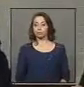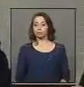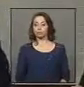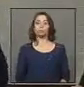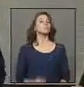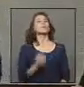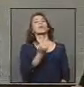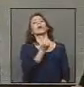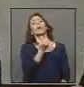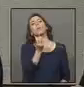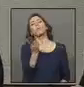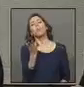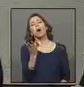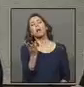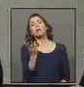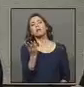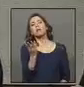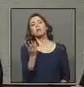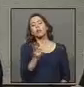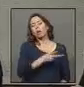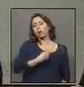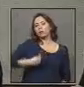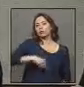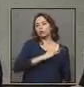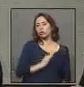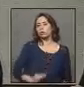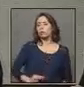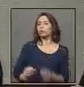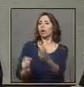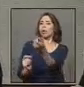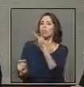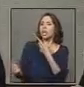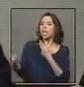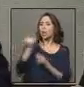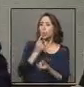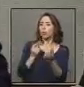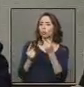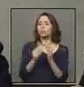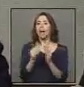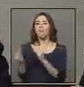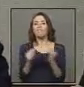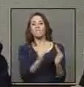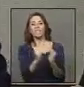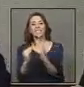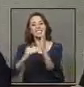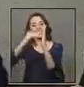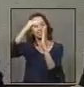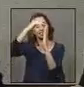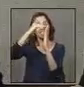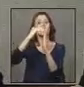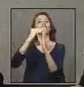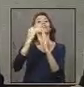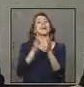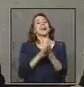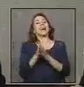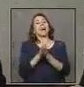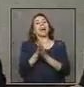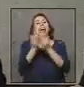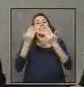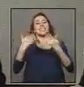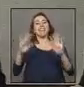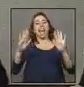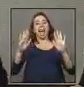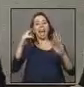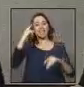¿Cuántas denuncias nos ha tocado a muchos de nosotros poder recibir de parte de los vecinos que luego de poder optar al sueño de la casa